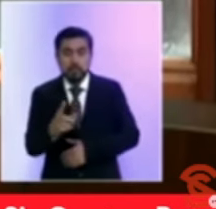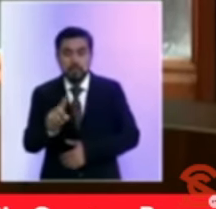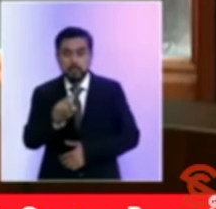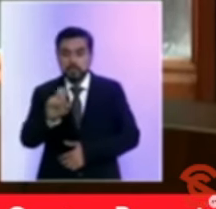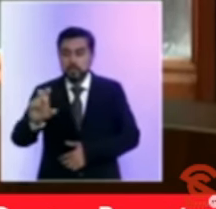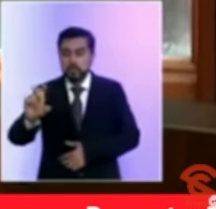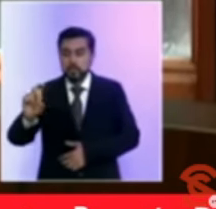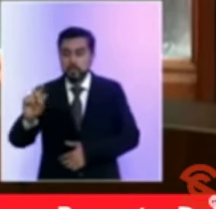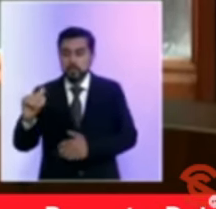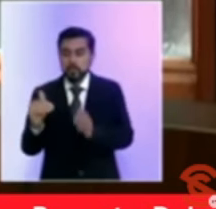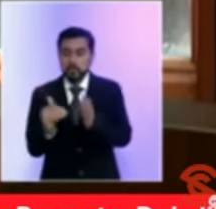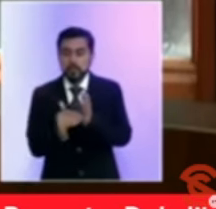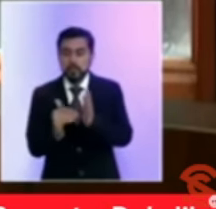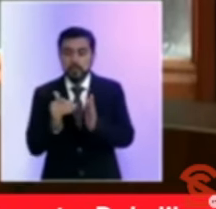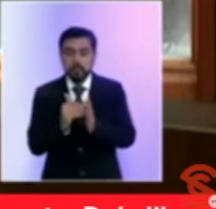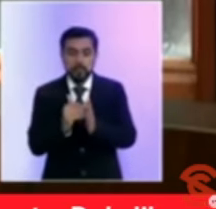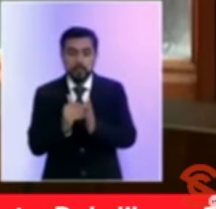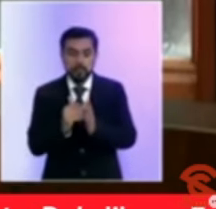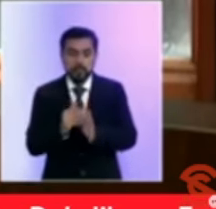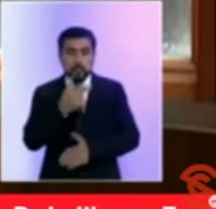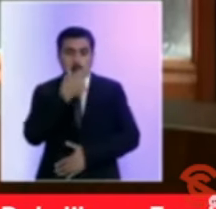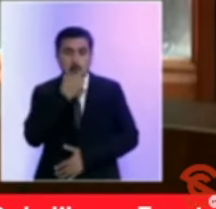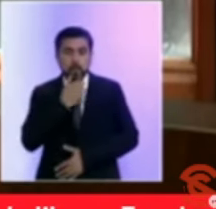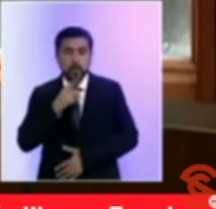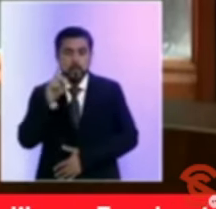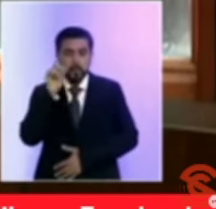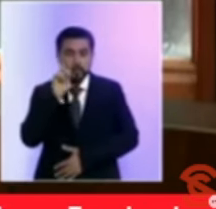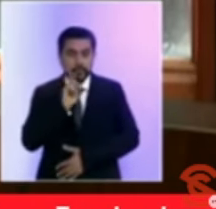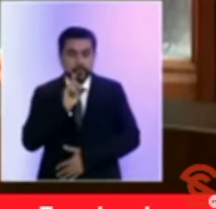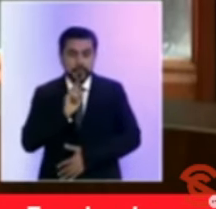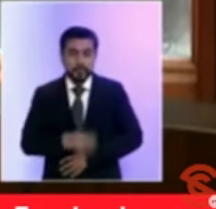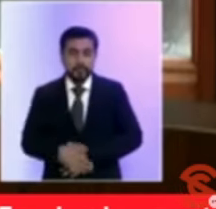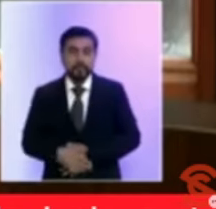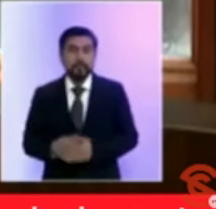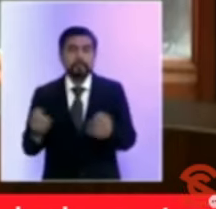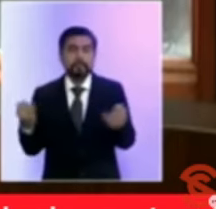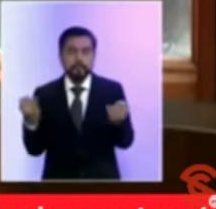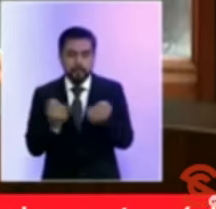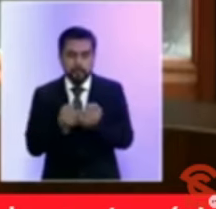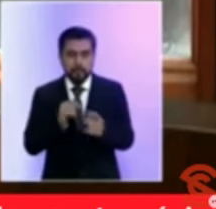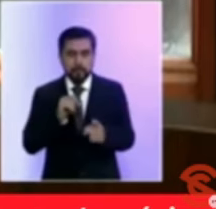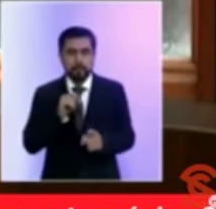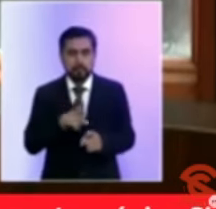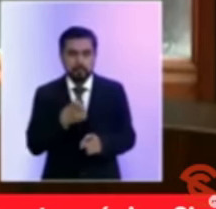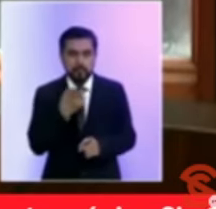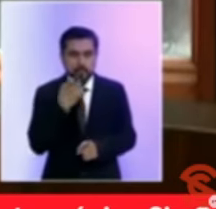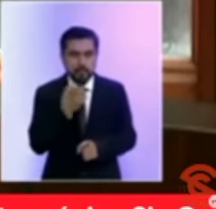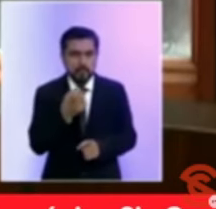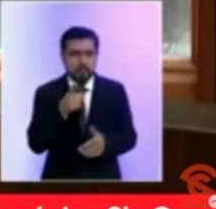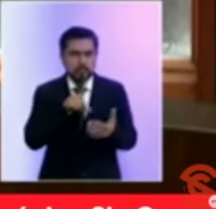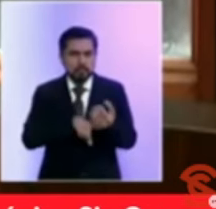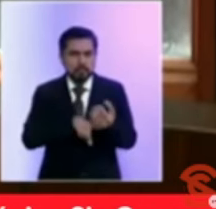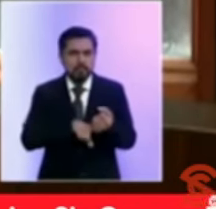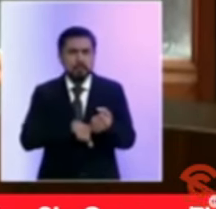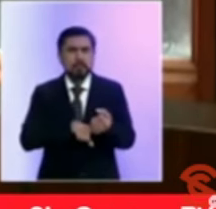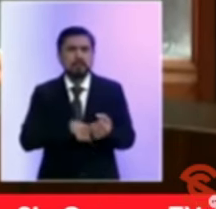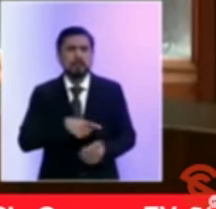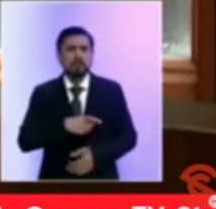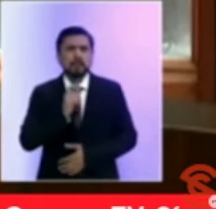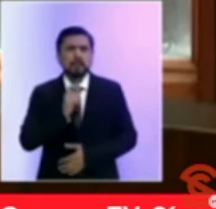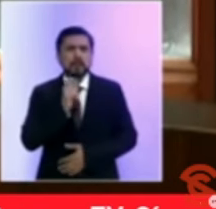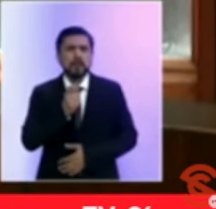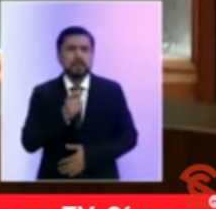millones de mexicanas y mexicanos también ofrece una cálida